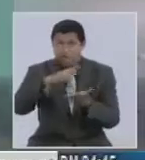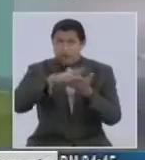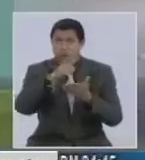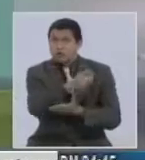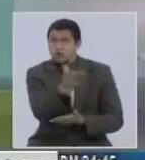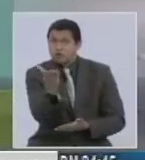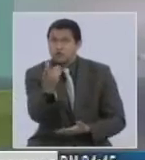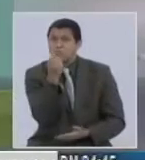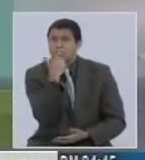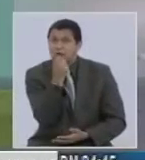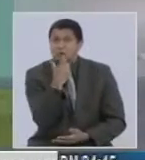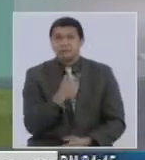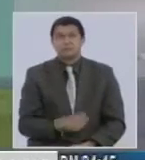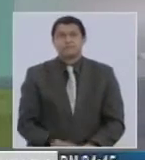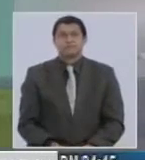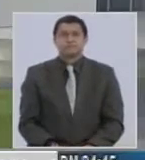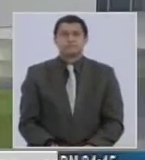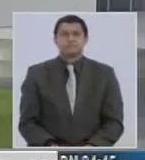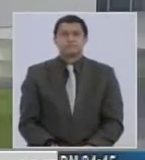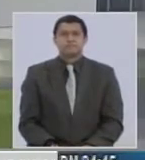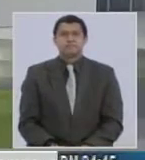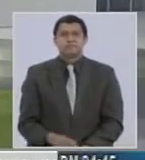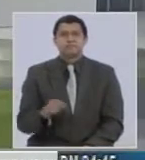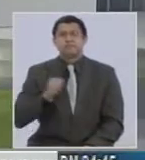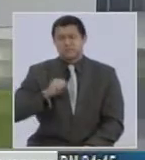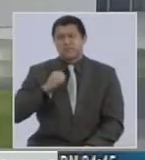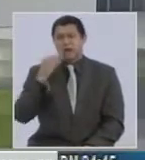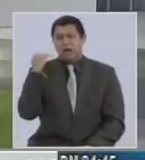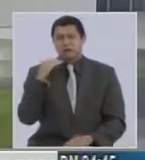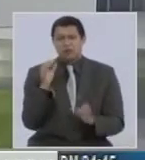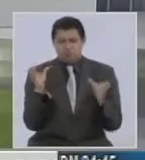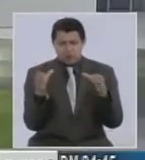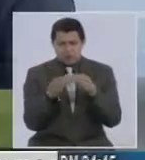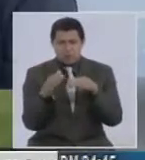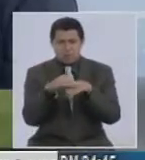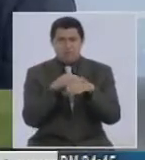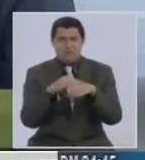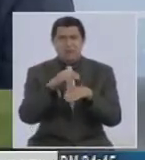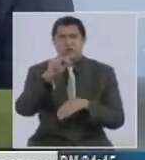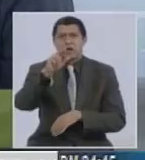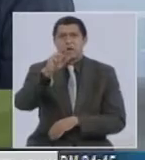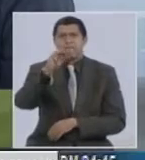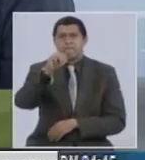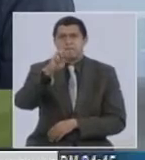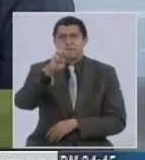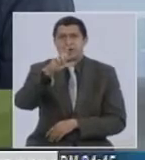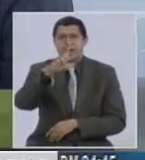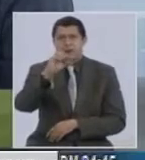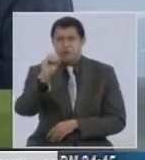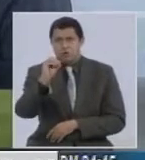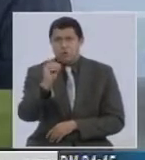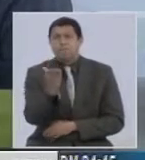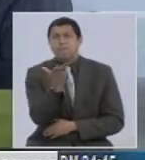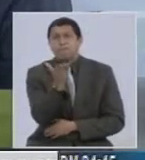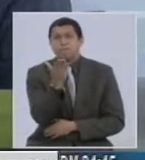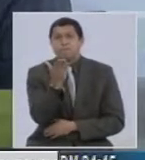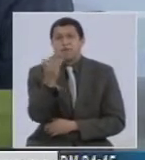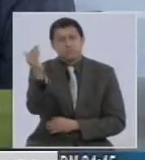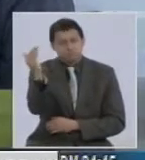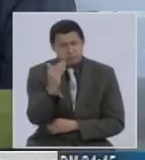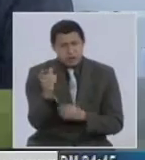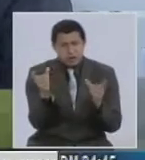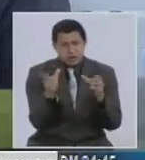estos medicamentos. Tuvimos en conversaciones con la ministra Luisana Melo. Estamos pidiendo la audiencia